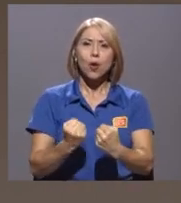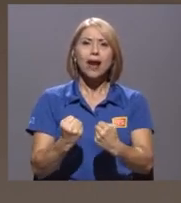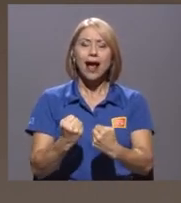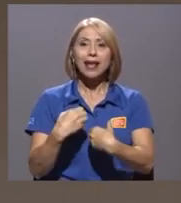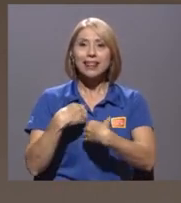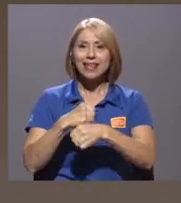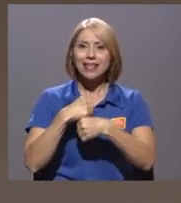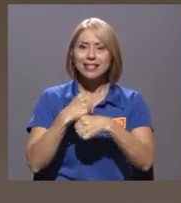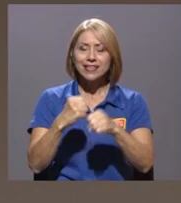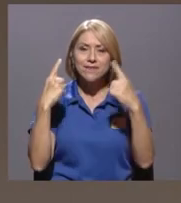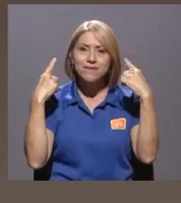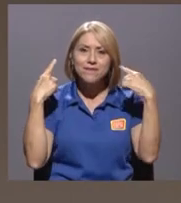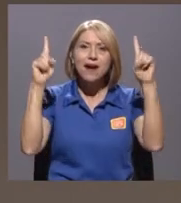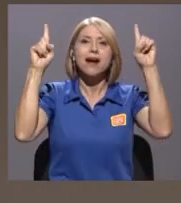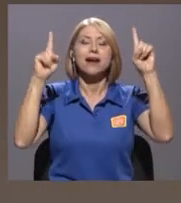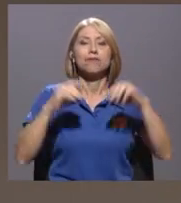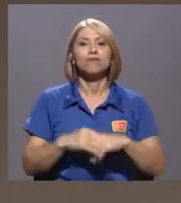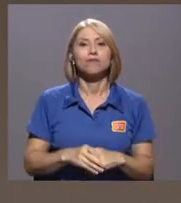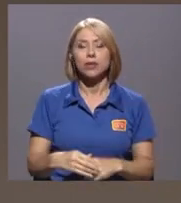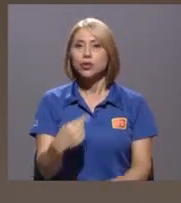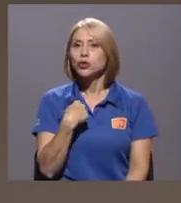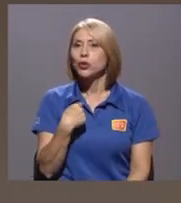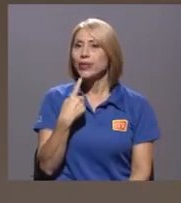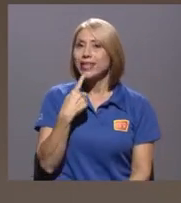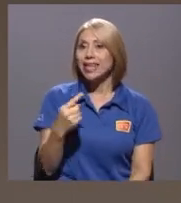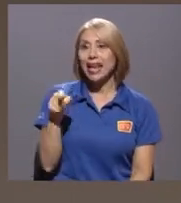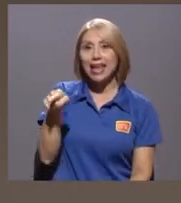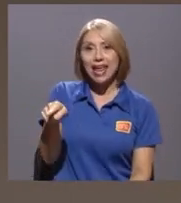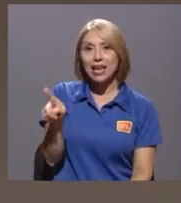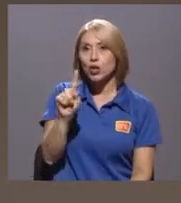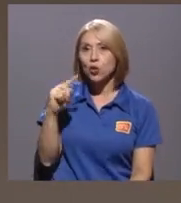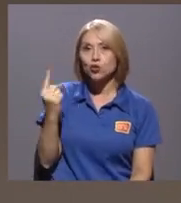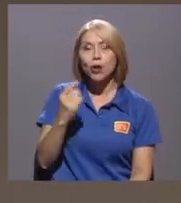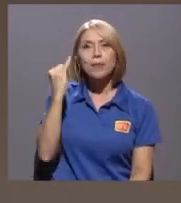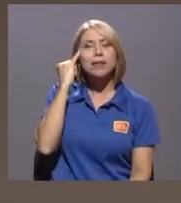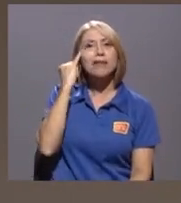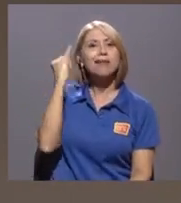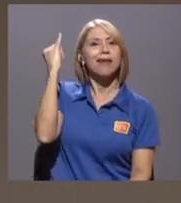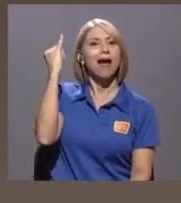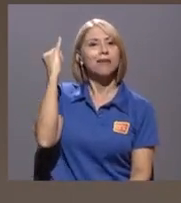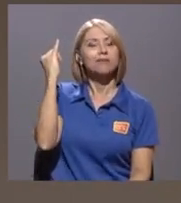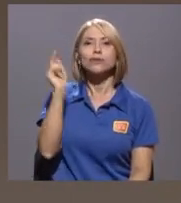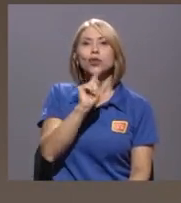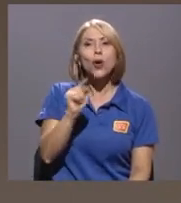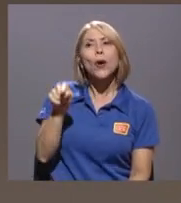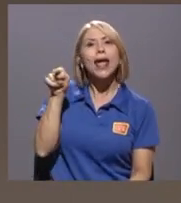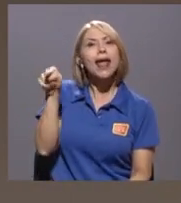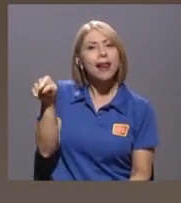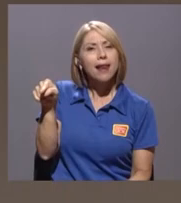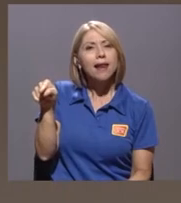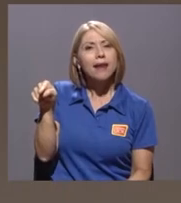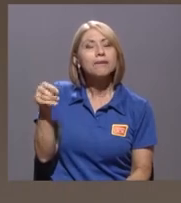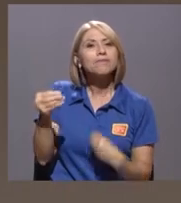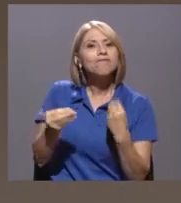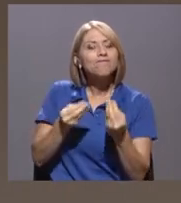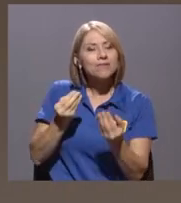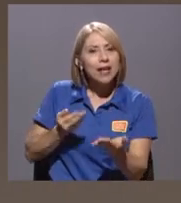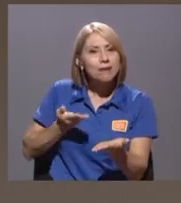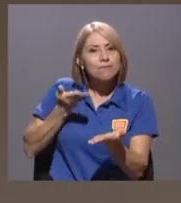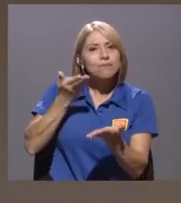yo diría que no solamente tuvo la idea sino que él puso en ejecución